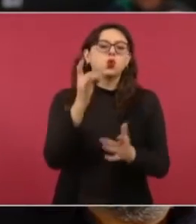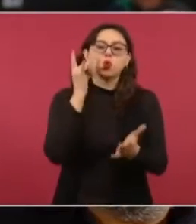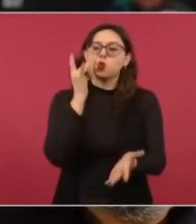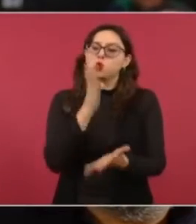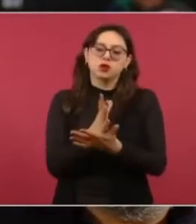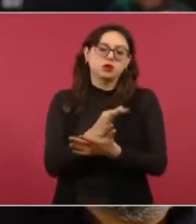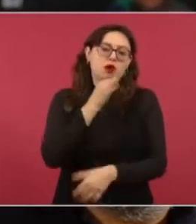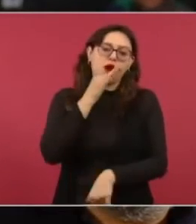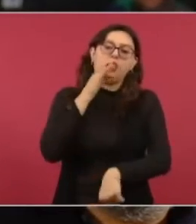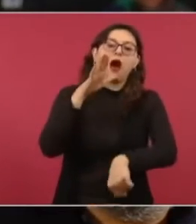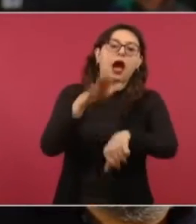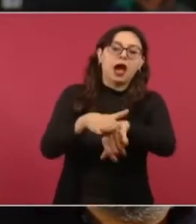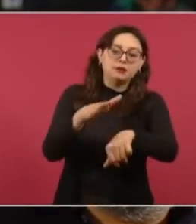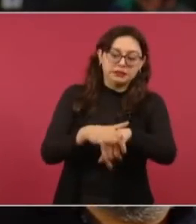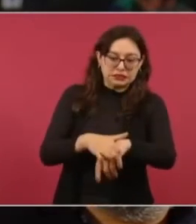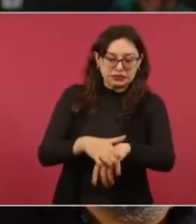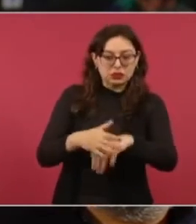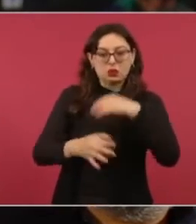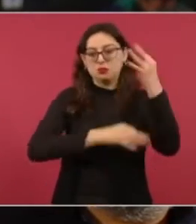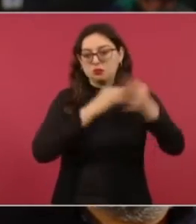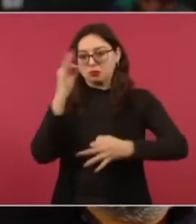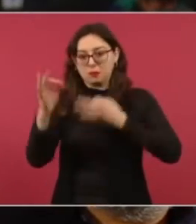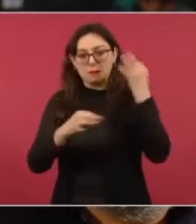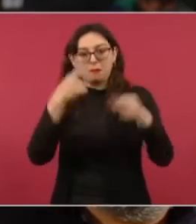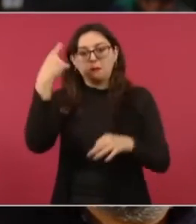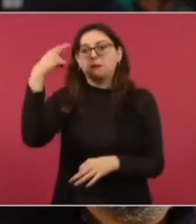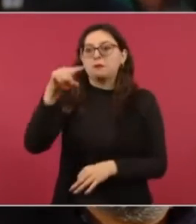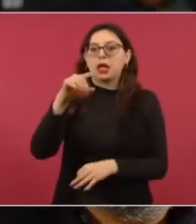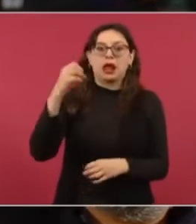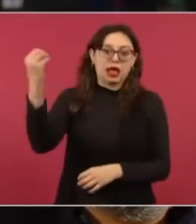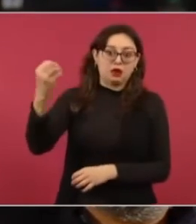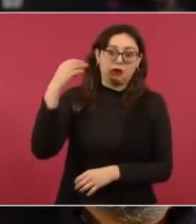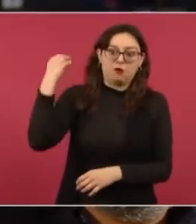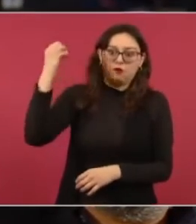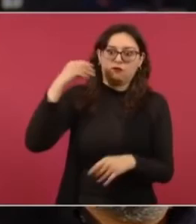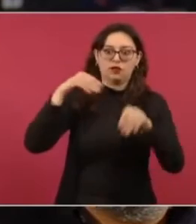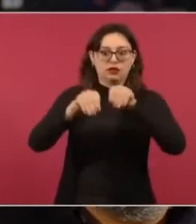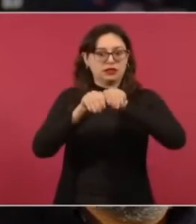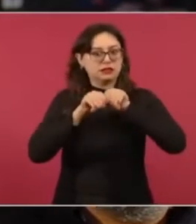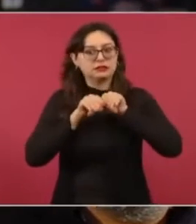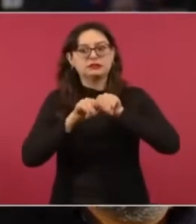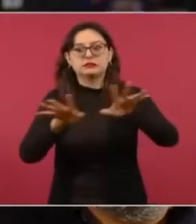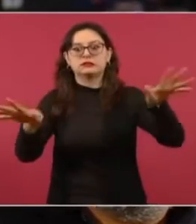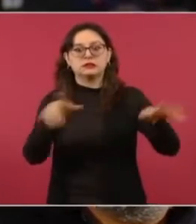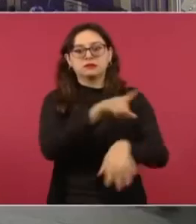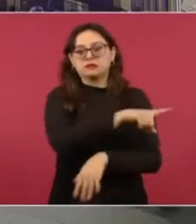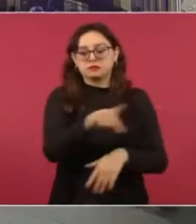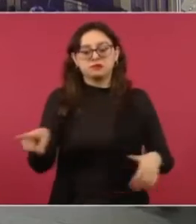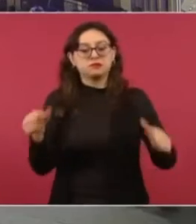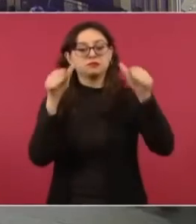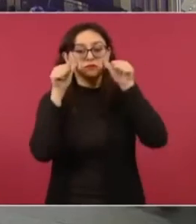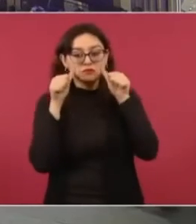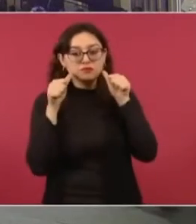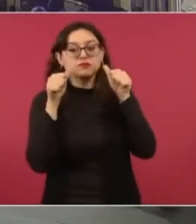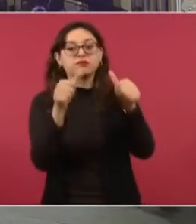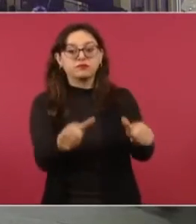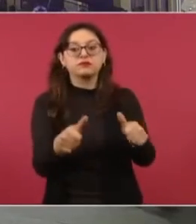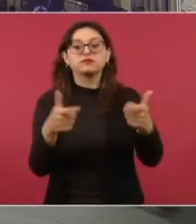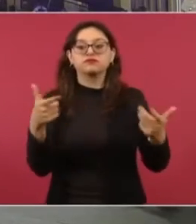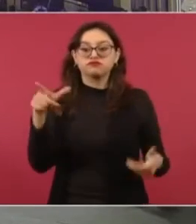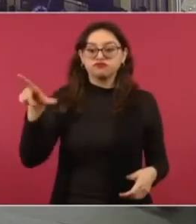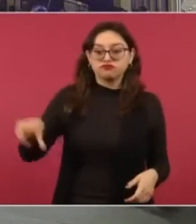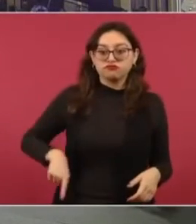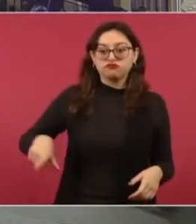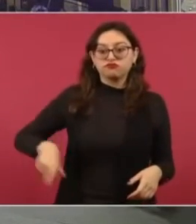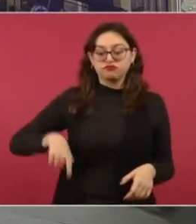lo que representa esta conferencia matutina y la atención que tienen los funcionarios federales en torno a los temas